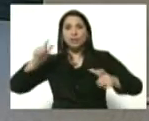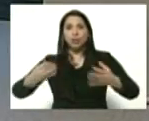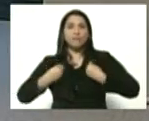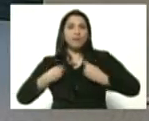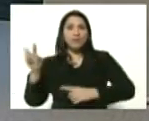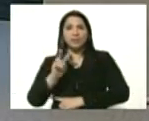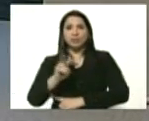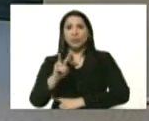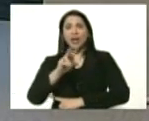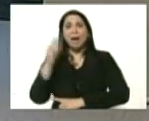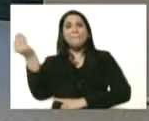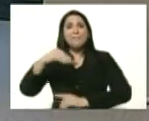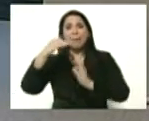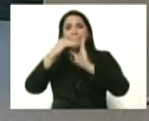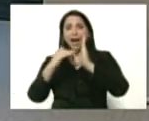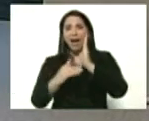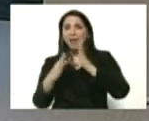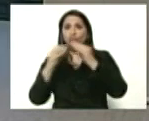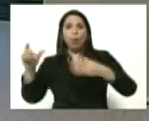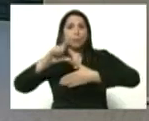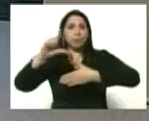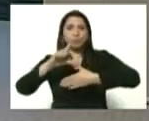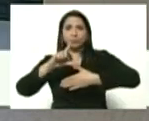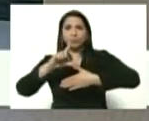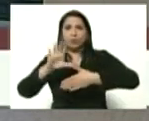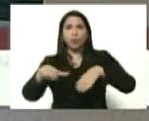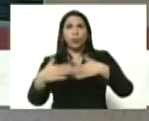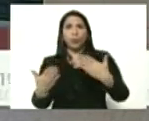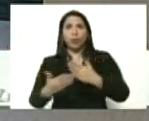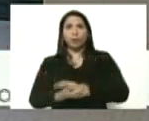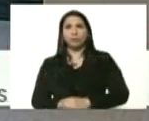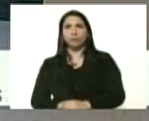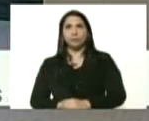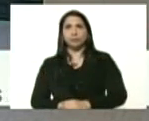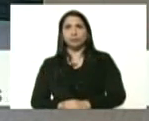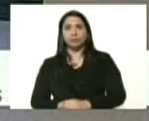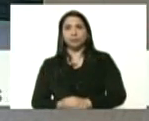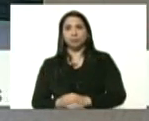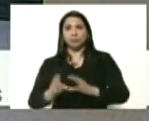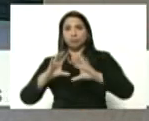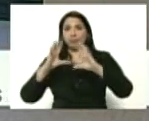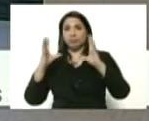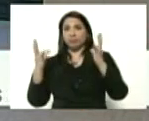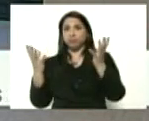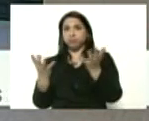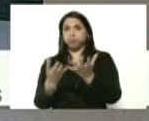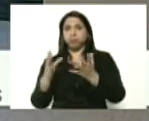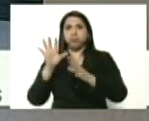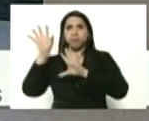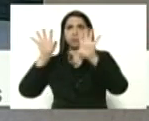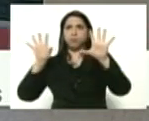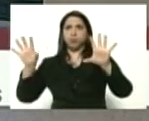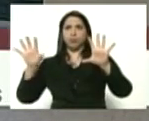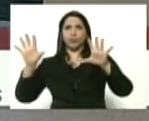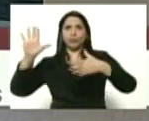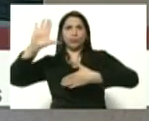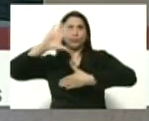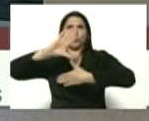el continente, desde la Antártida hasta el Círculo Polar Ártico. Es decir,